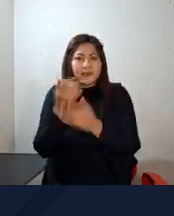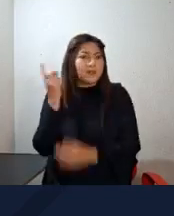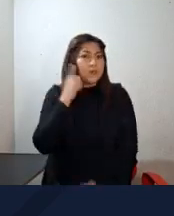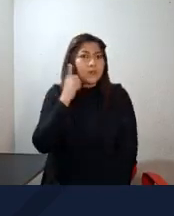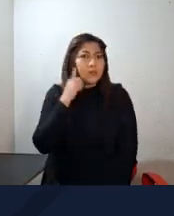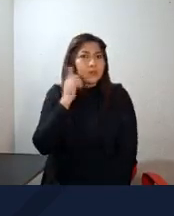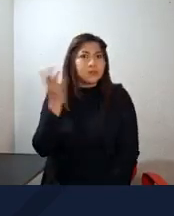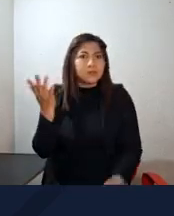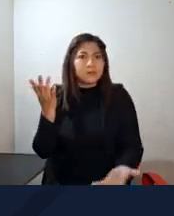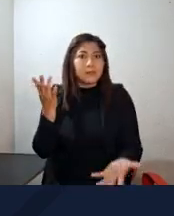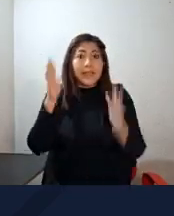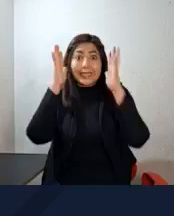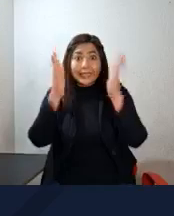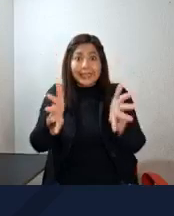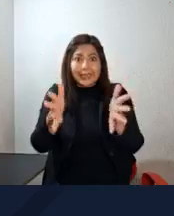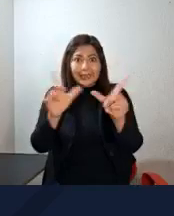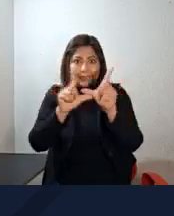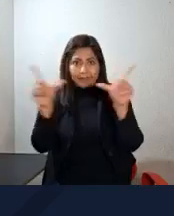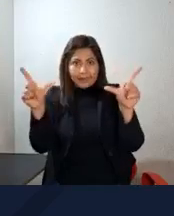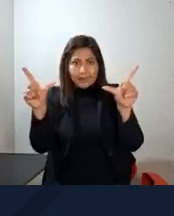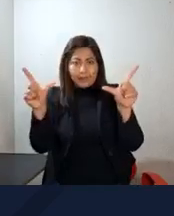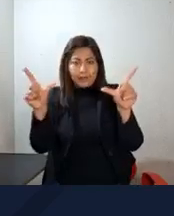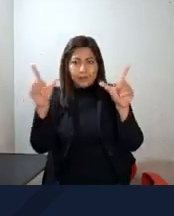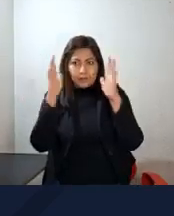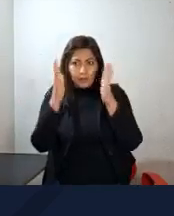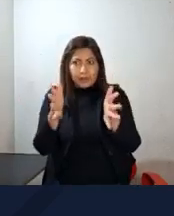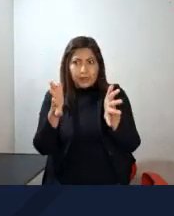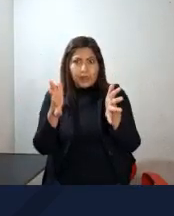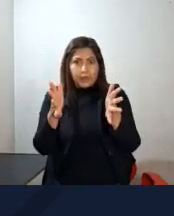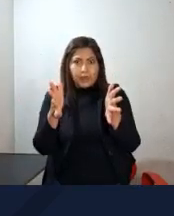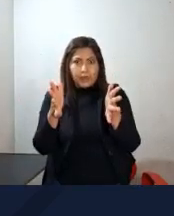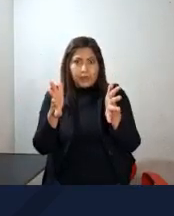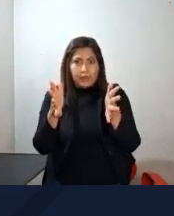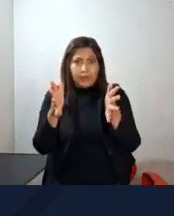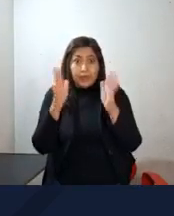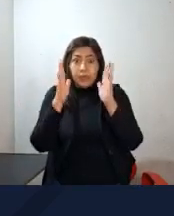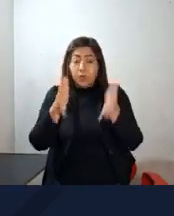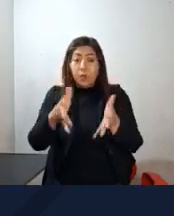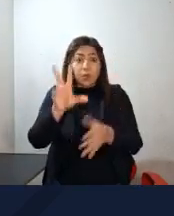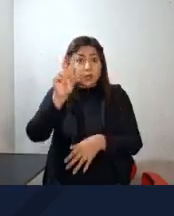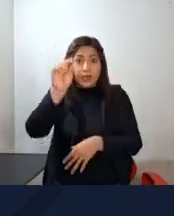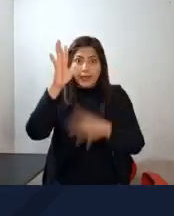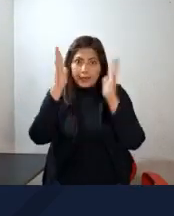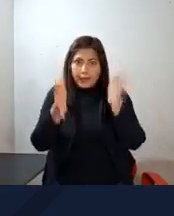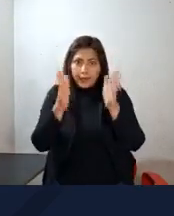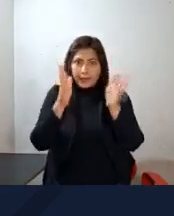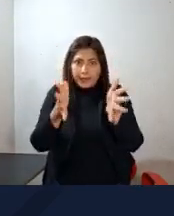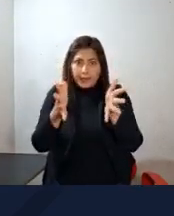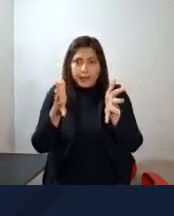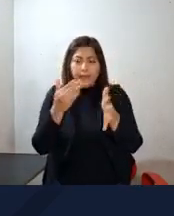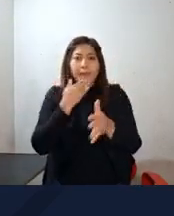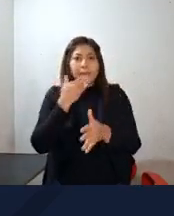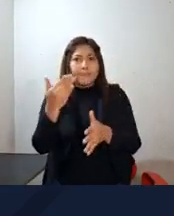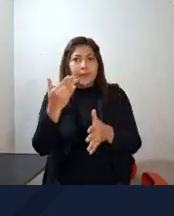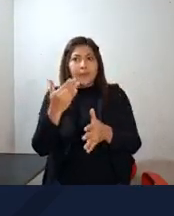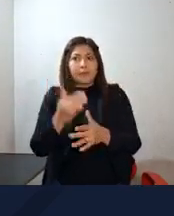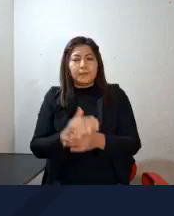No sé si me. No, creo que perdí audio. Bueno, pues